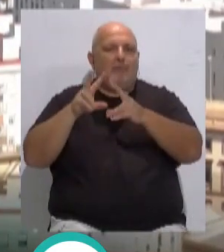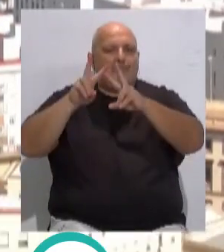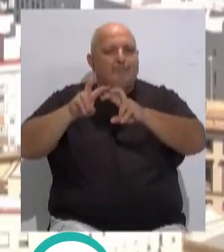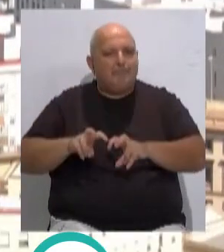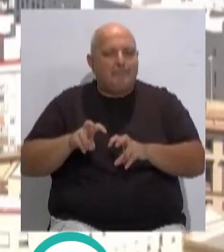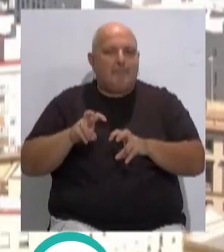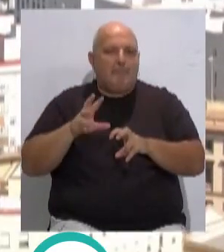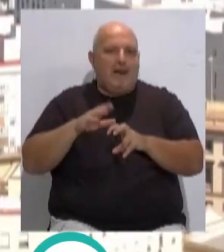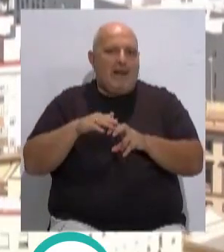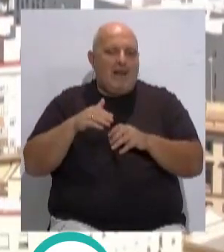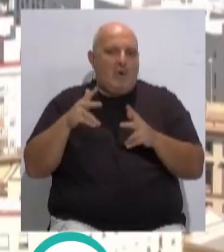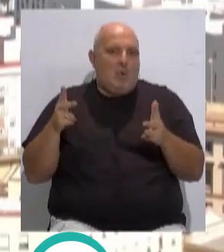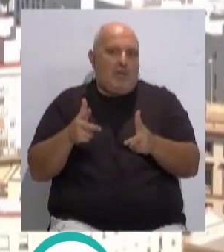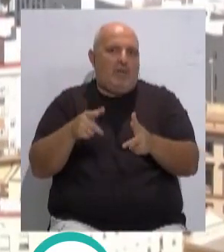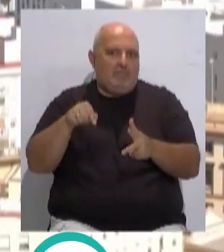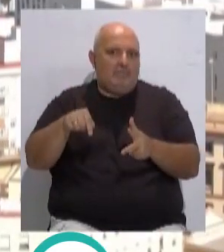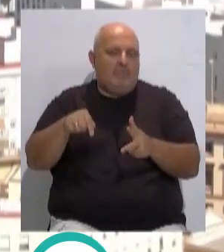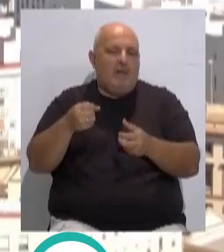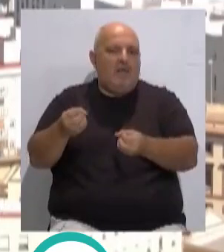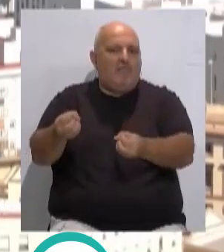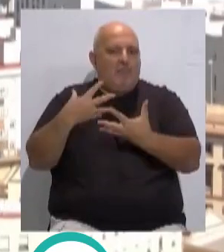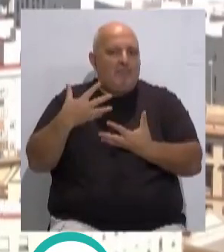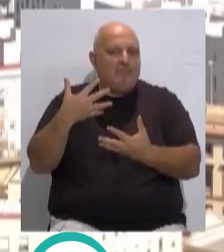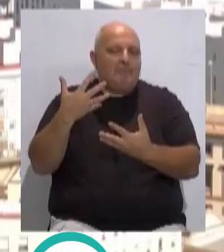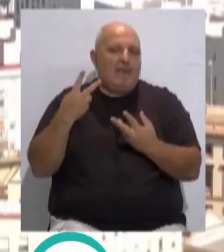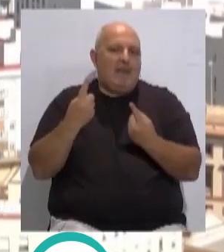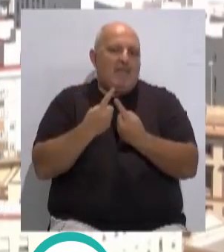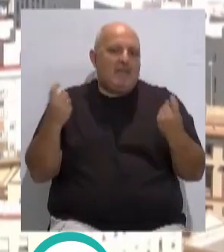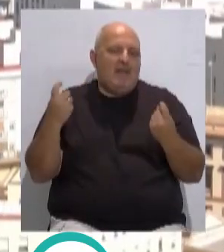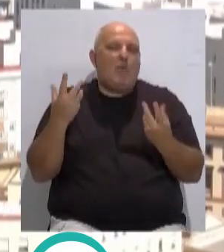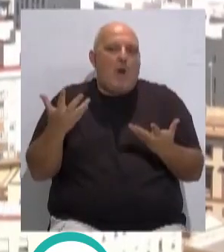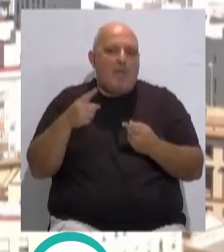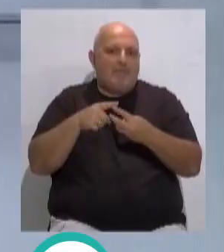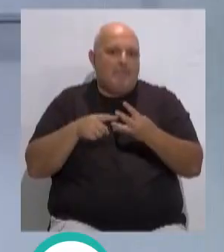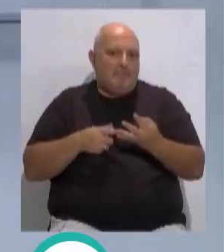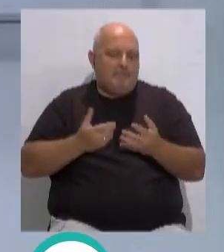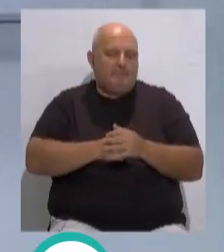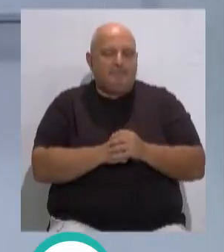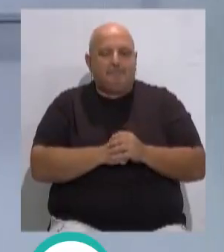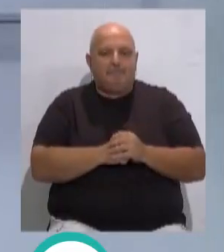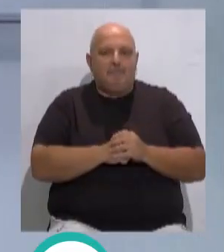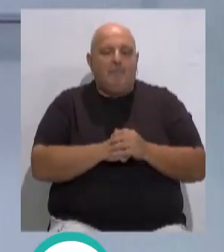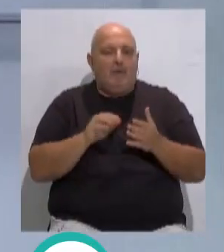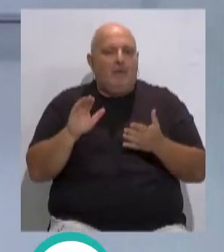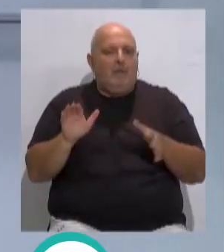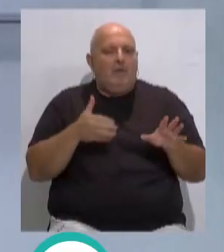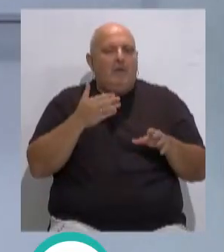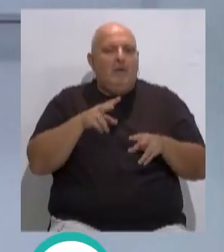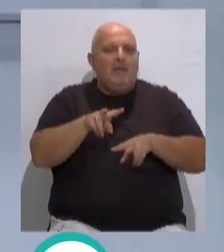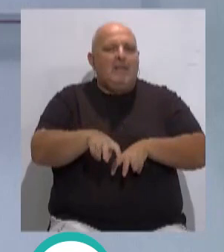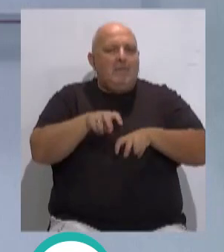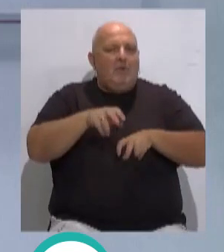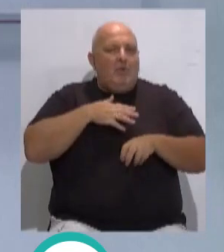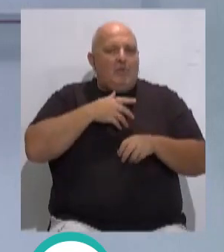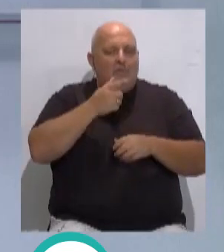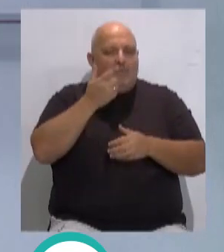análisis que con carácter de urgencia informe de la necesidad de actuación. Y el yacimiento